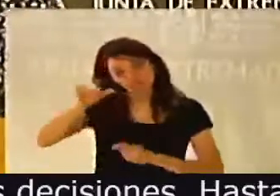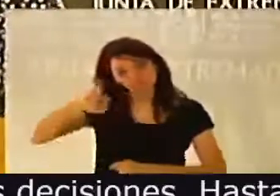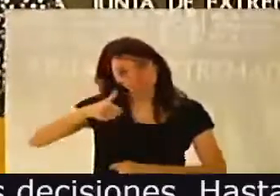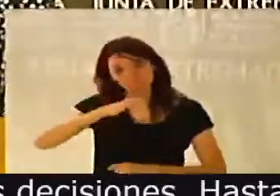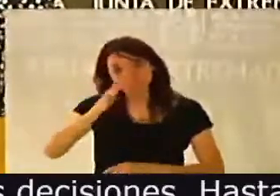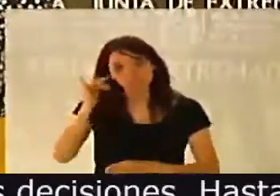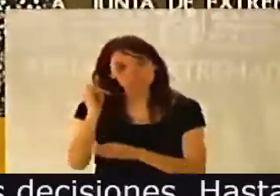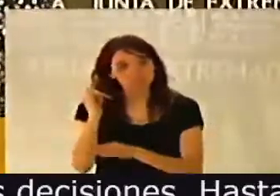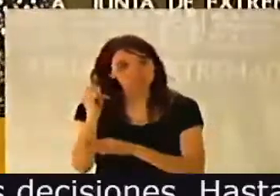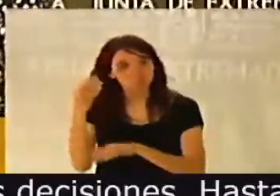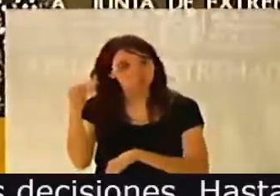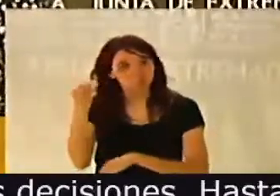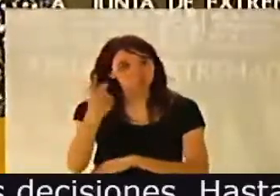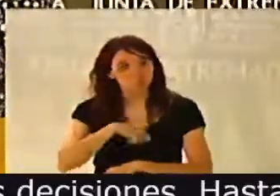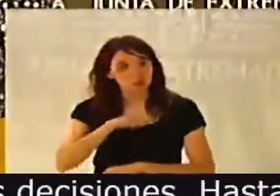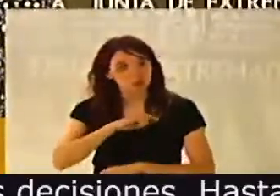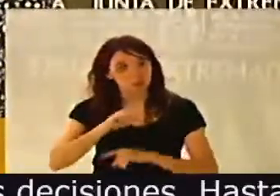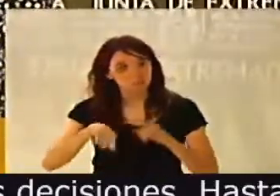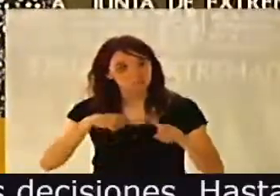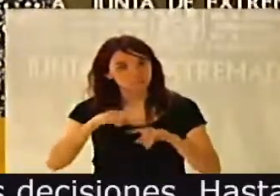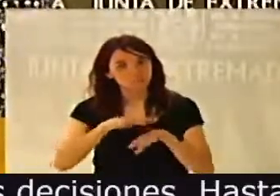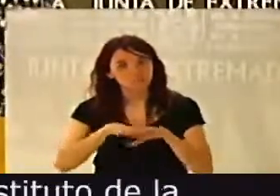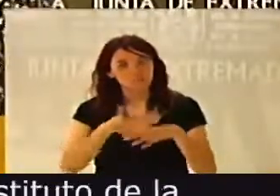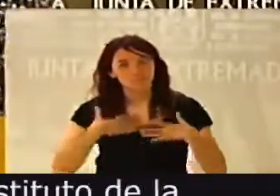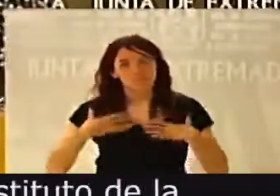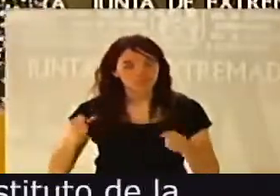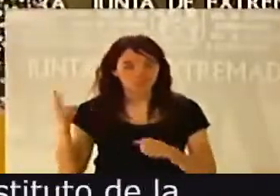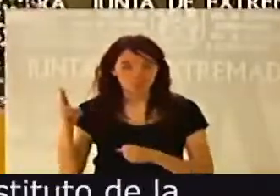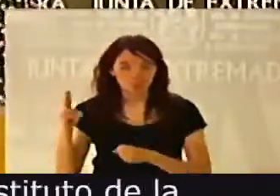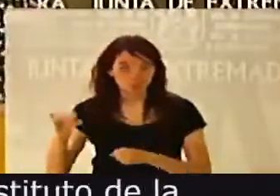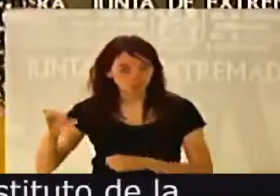del Ministerio de Sanidad en este caso.